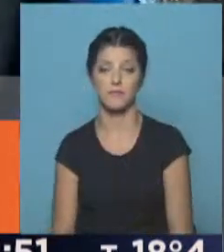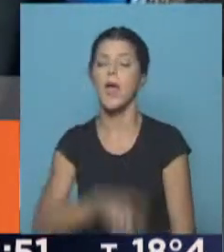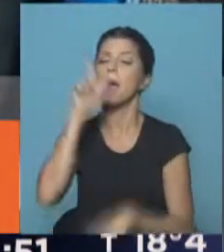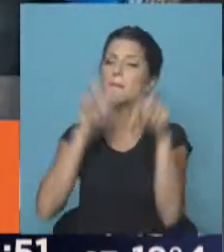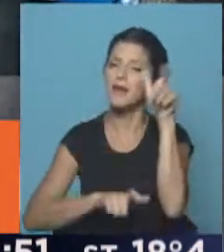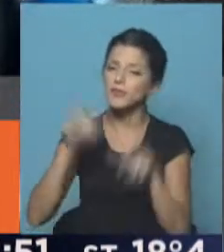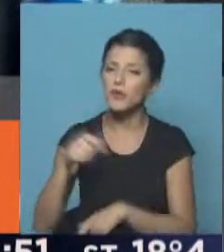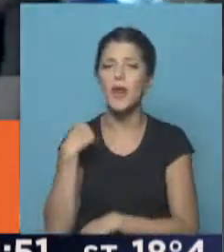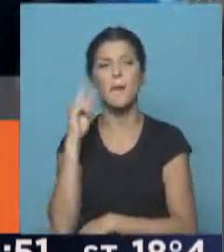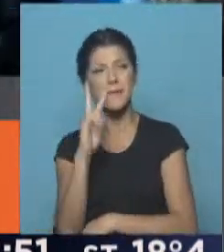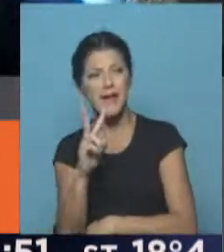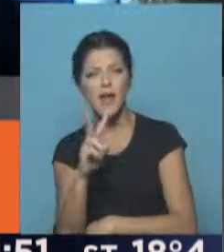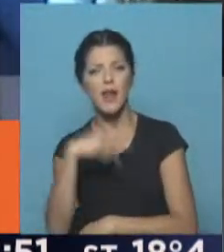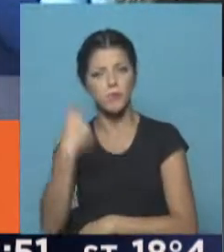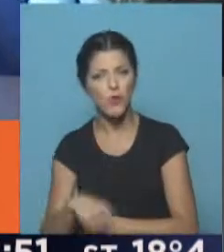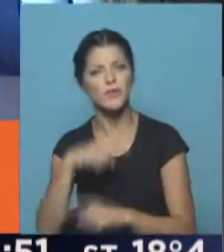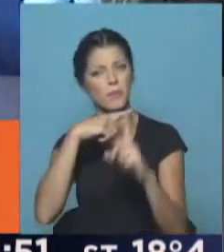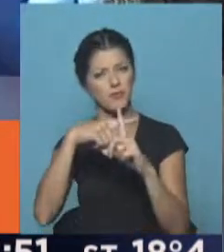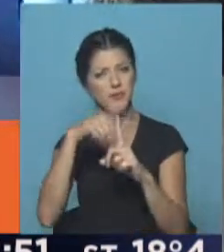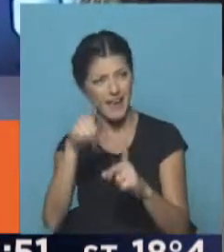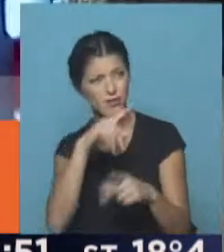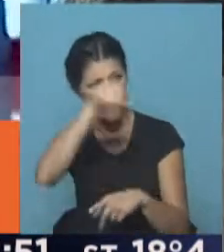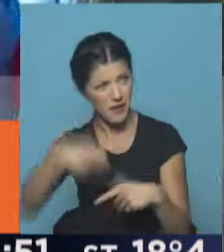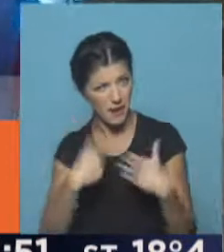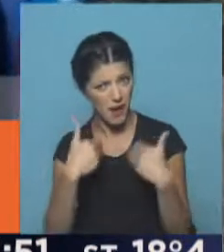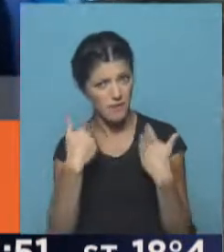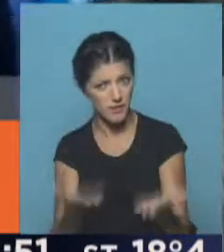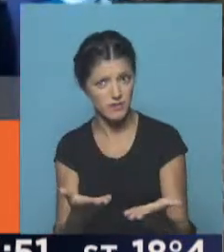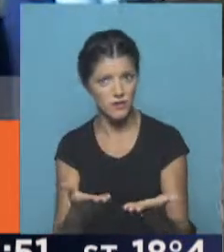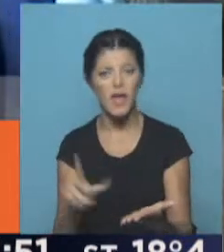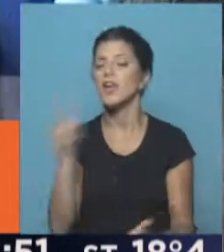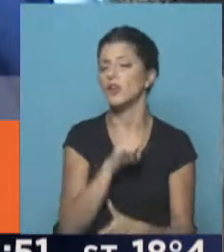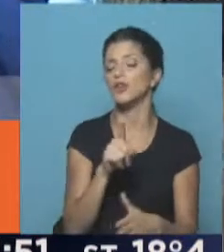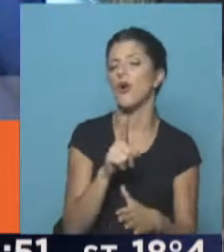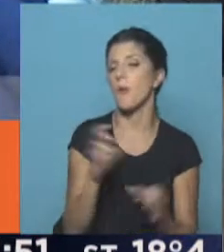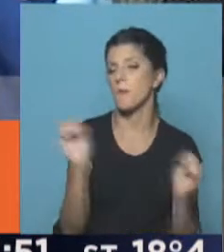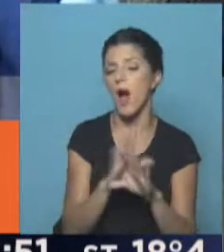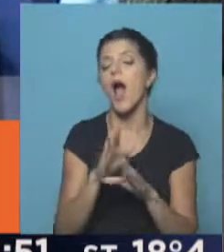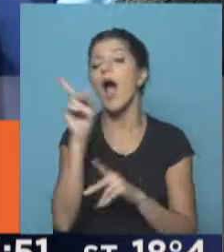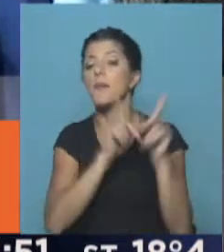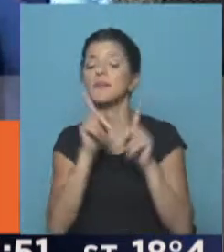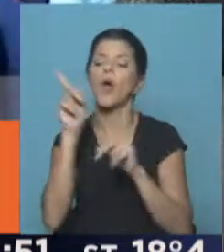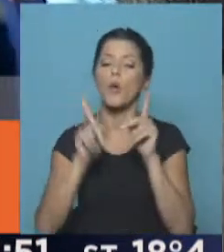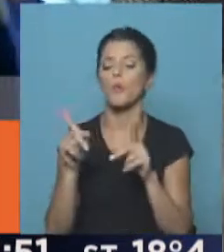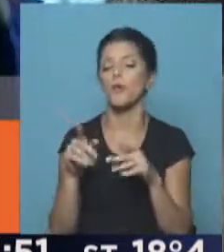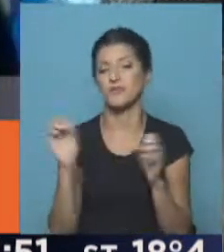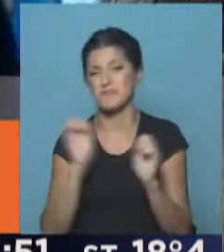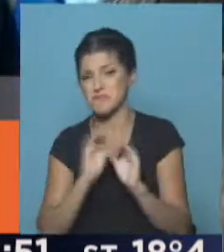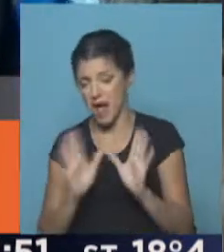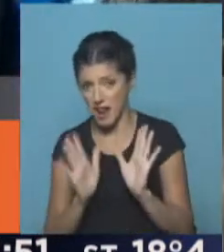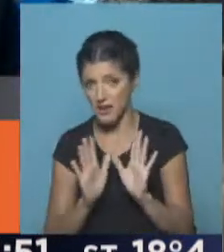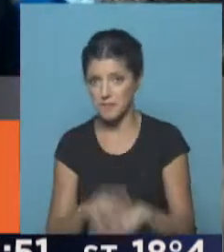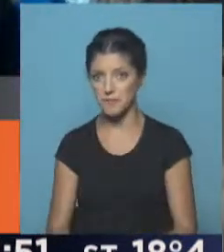mire lo bueno que es esto, no lo utilice de mala manera, porque se utiliza por ahí de mala manera, así